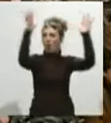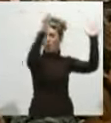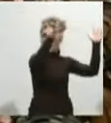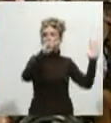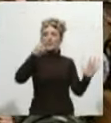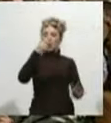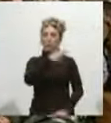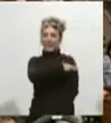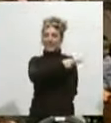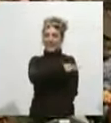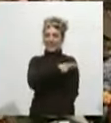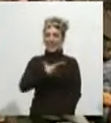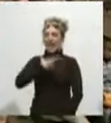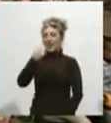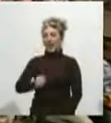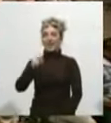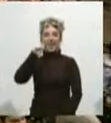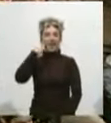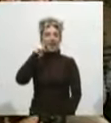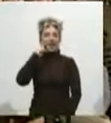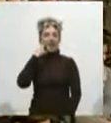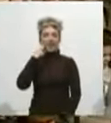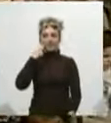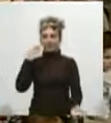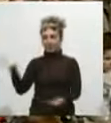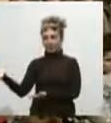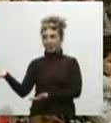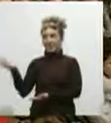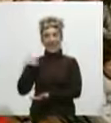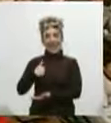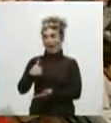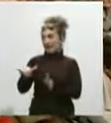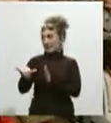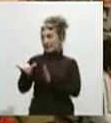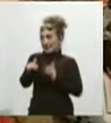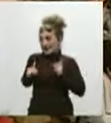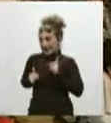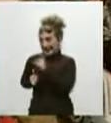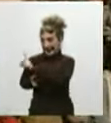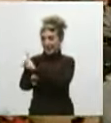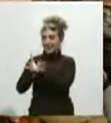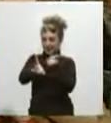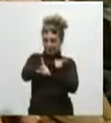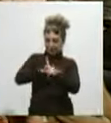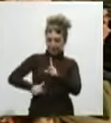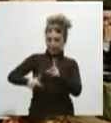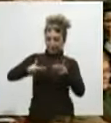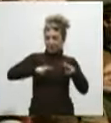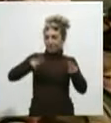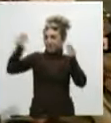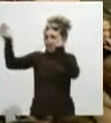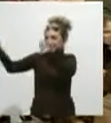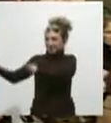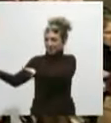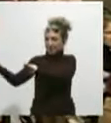alcalde, Naira Callero, que enseguida se acerca para hacer entrega de la banda